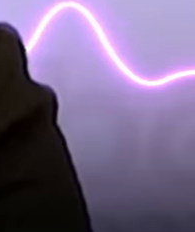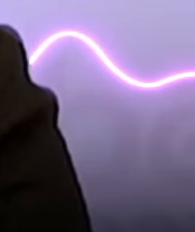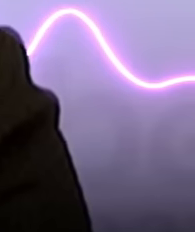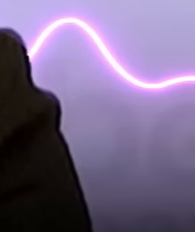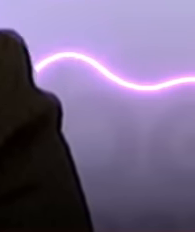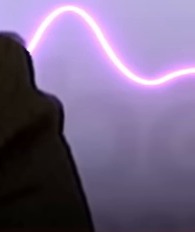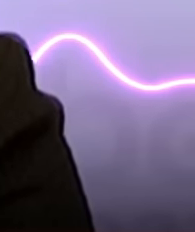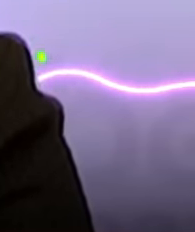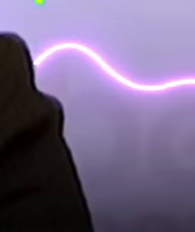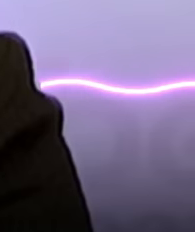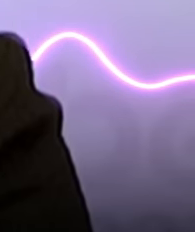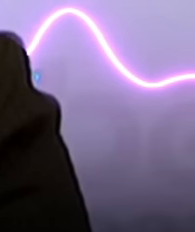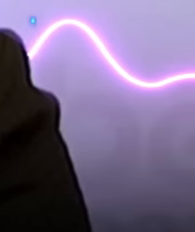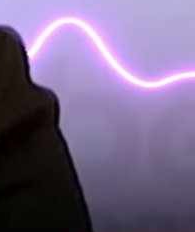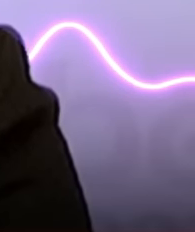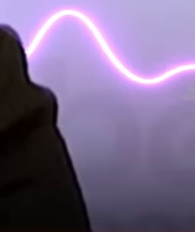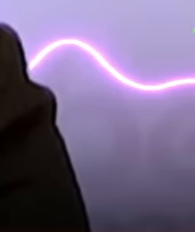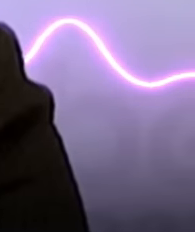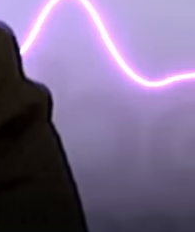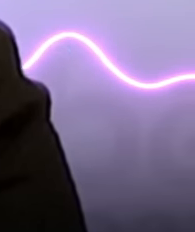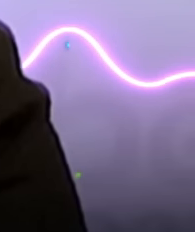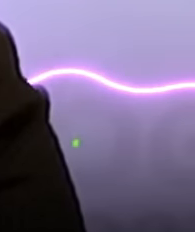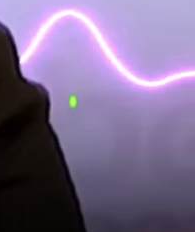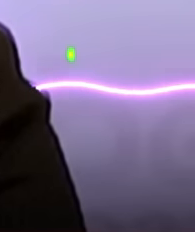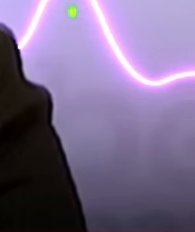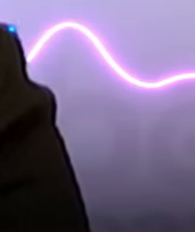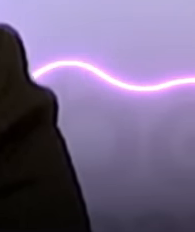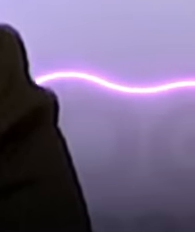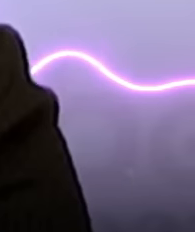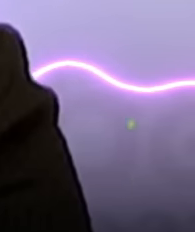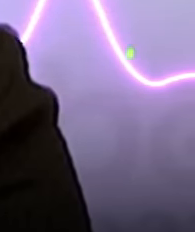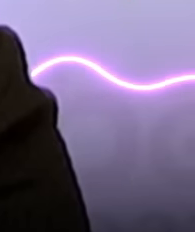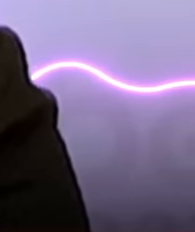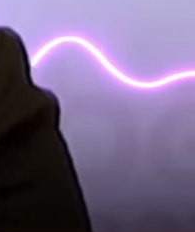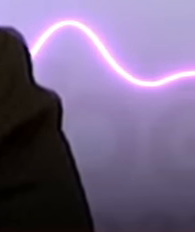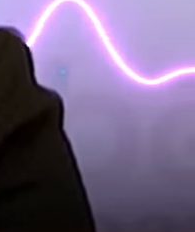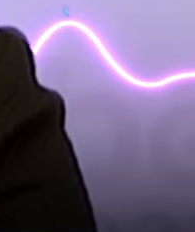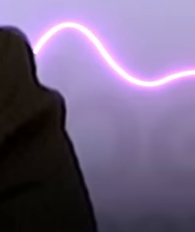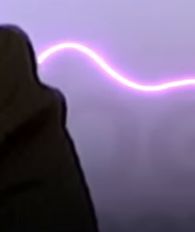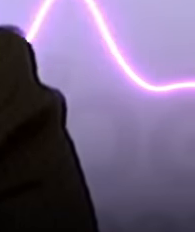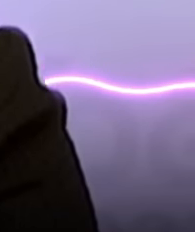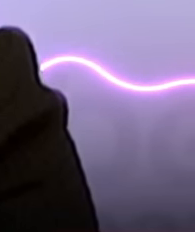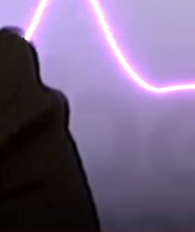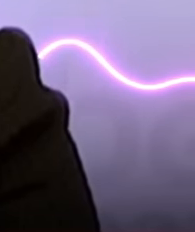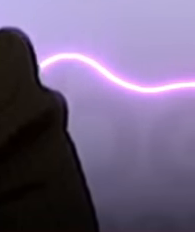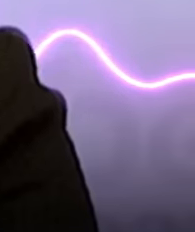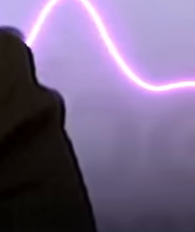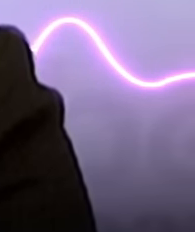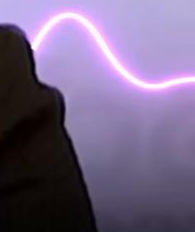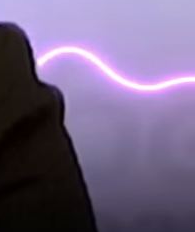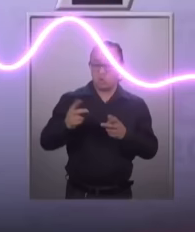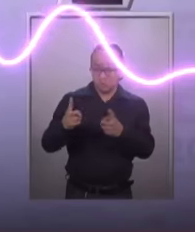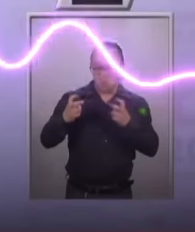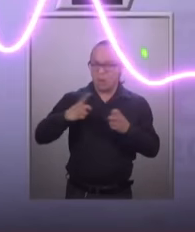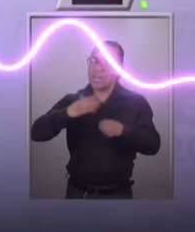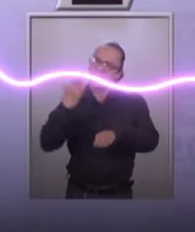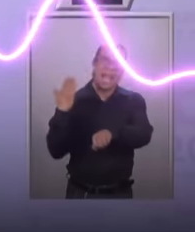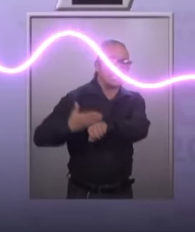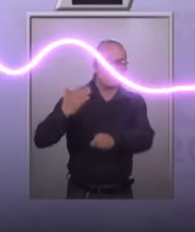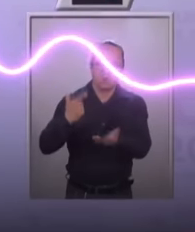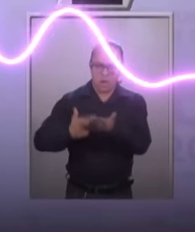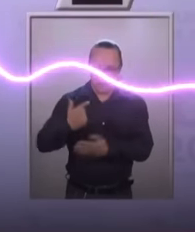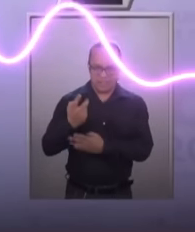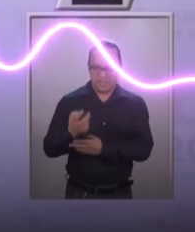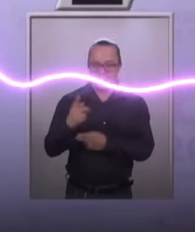nuestros empresarios cuando tuvimos la reunión, para la realización de trámites y habrá sanciones duras para servidores públicos que roben. Otra acción